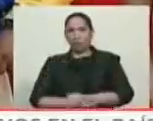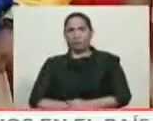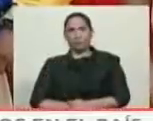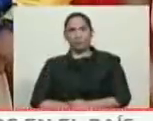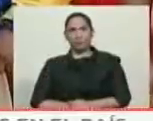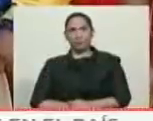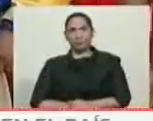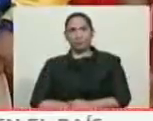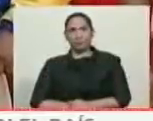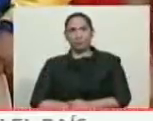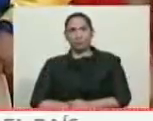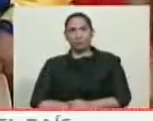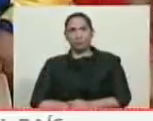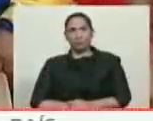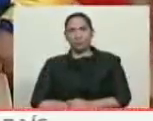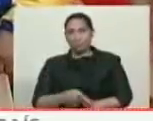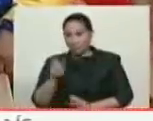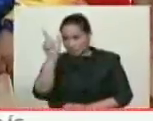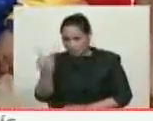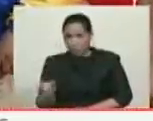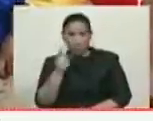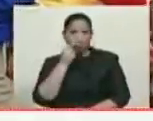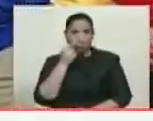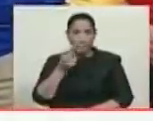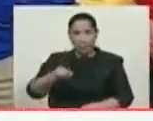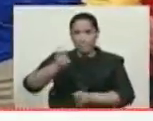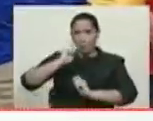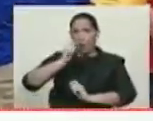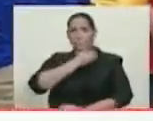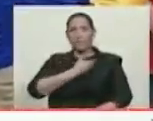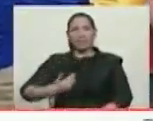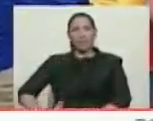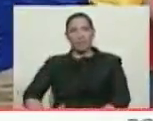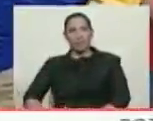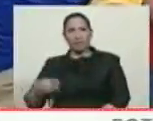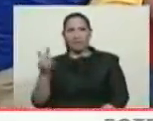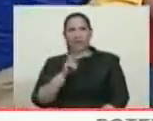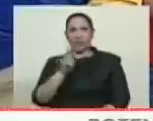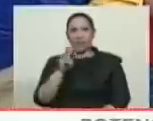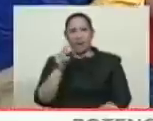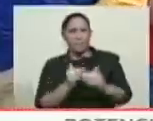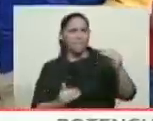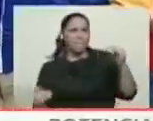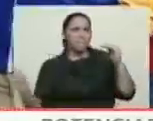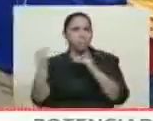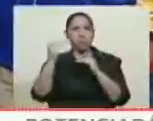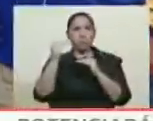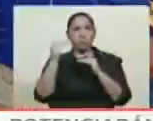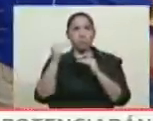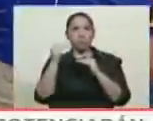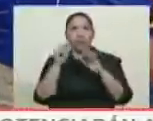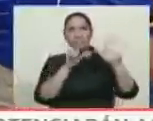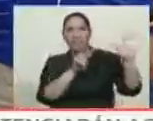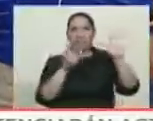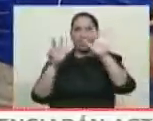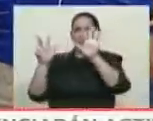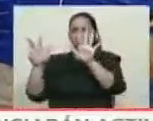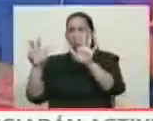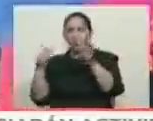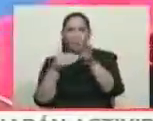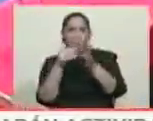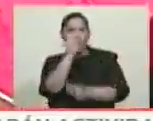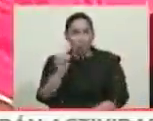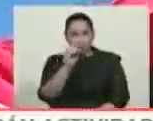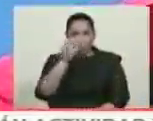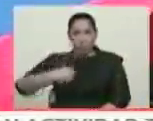Y fue y se autoproclamó presidente de Venezuela, pasando por encima del 68% de